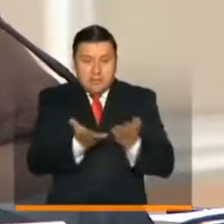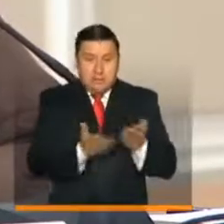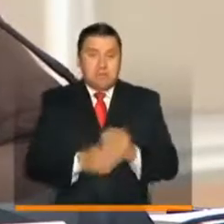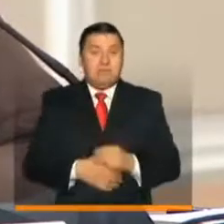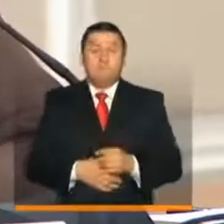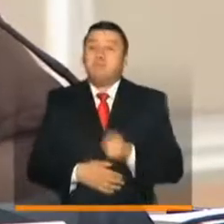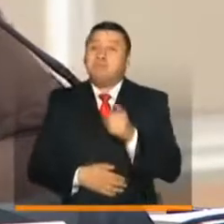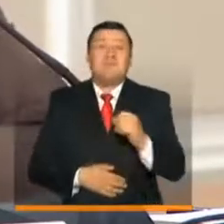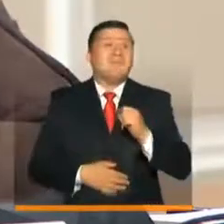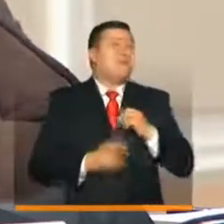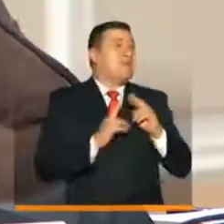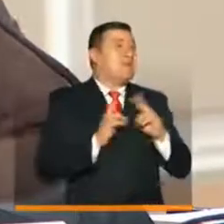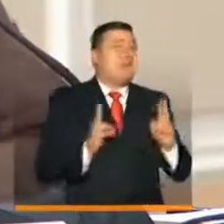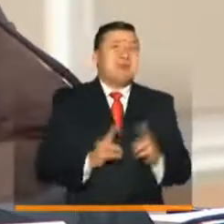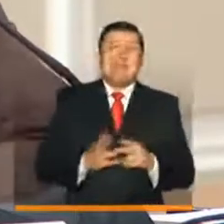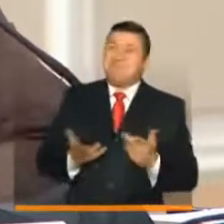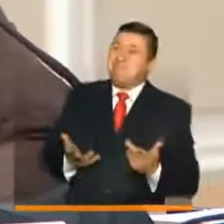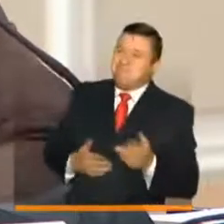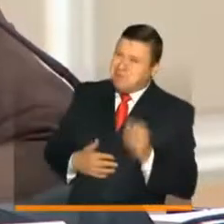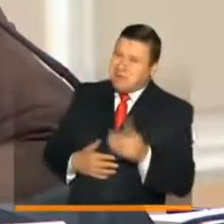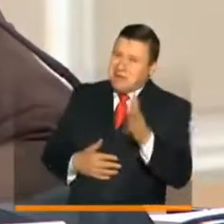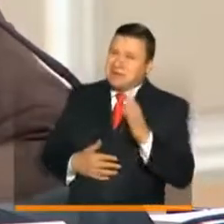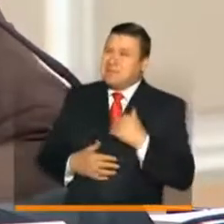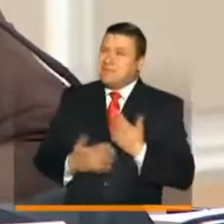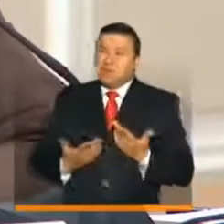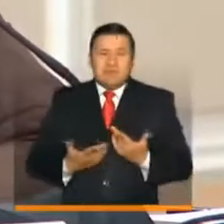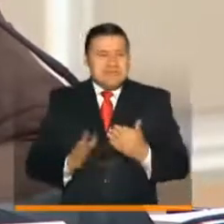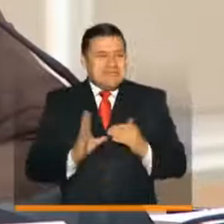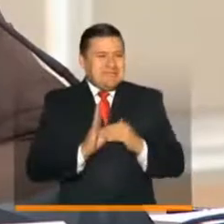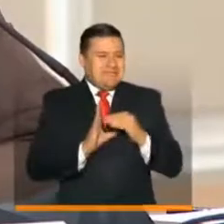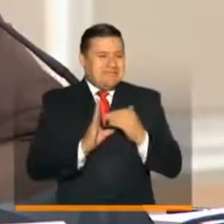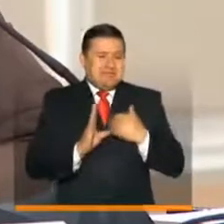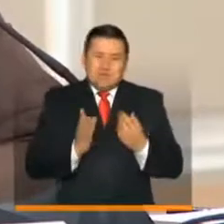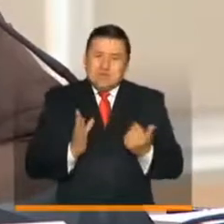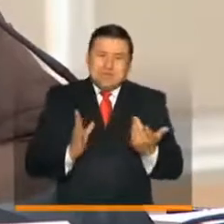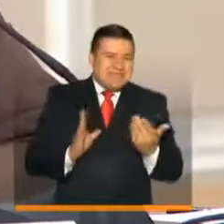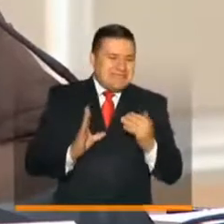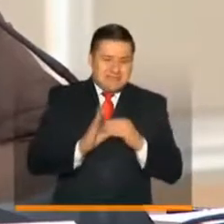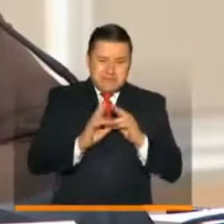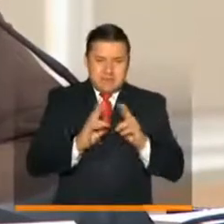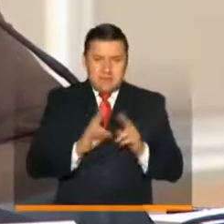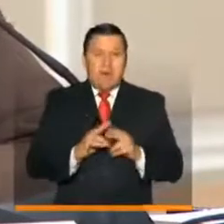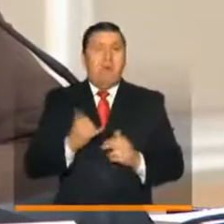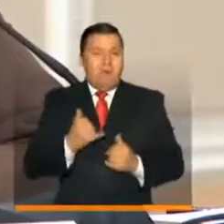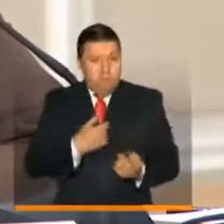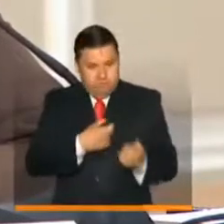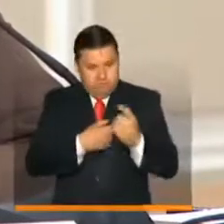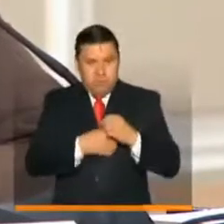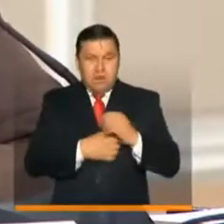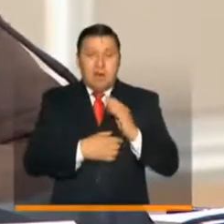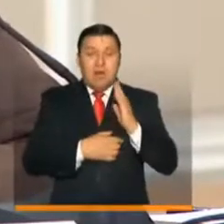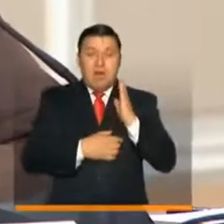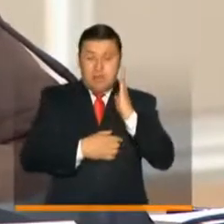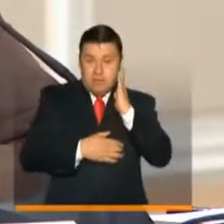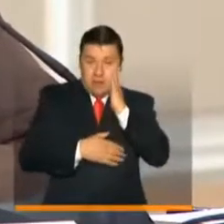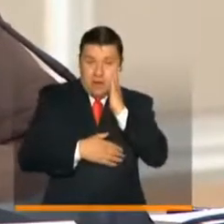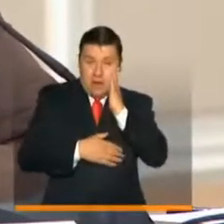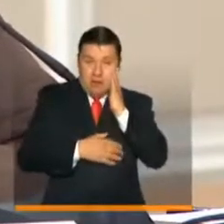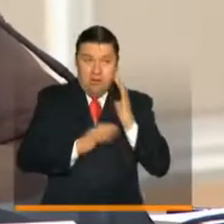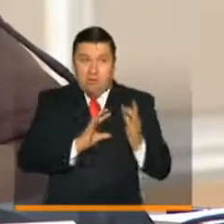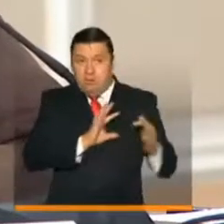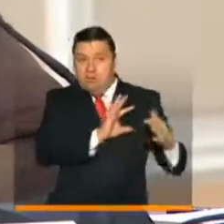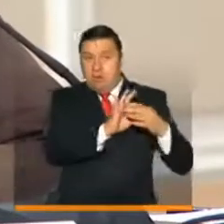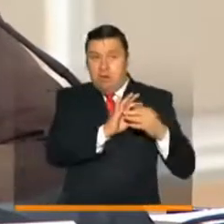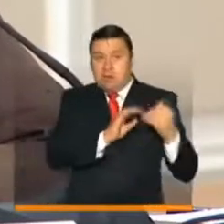tiene internet, porque es lo más seguro, entonces también tenemos unos operadores de telefonía que los